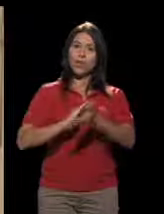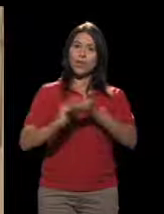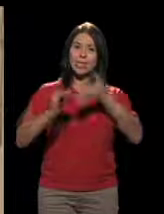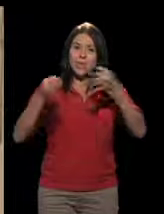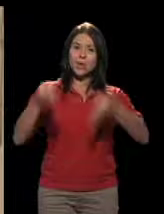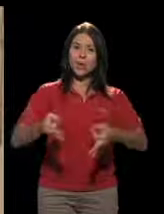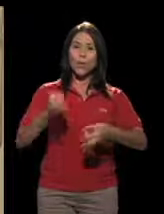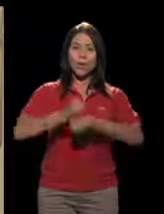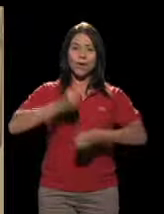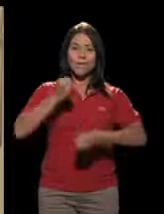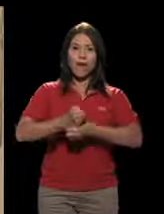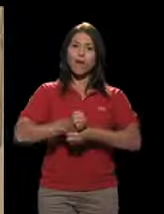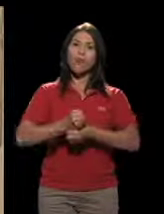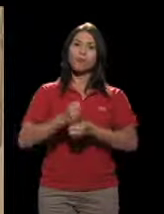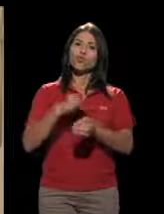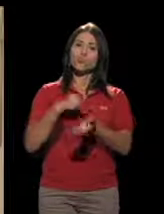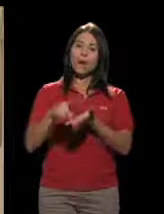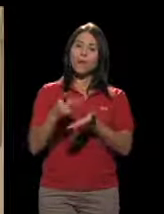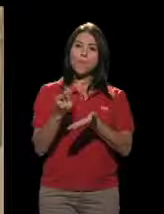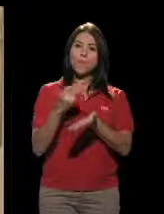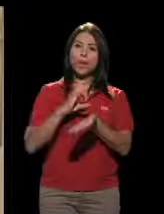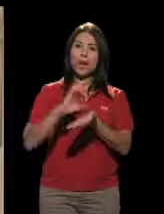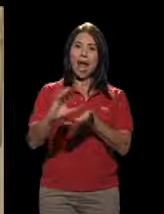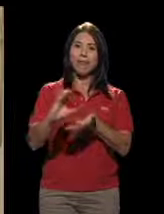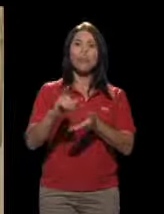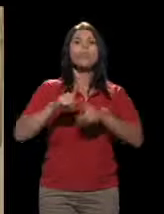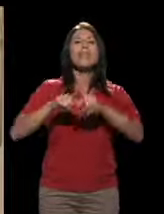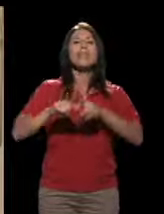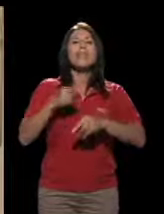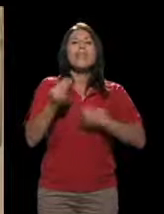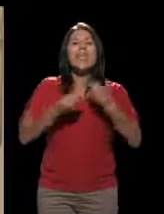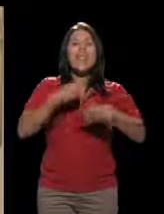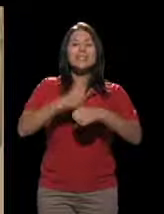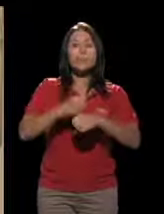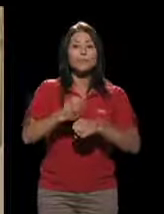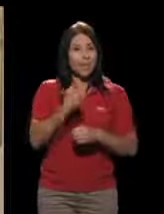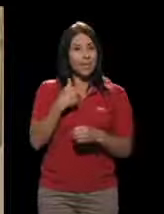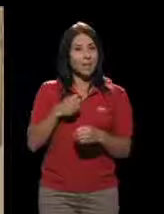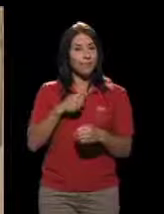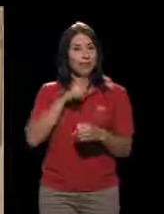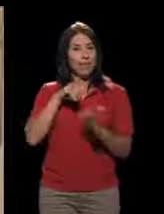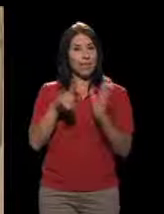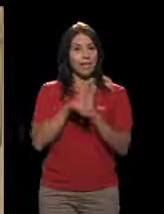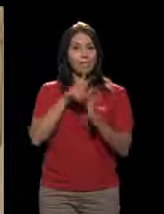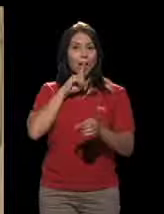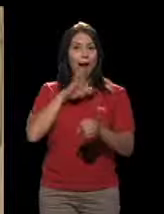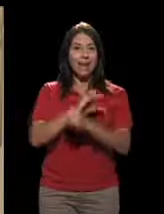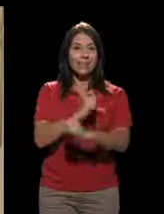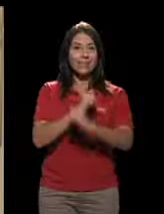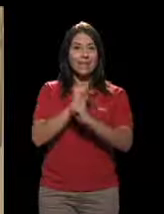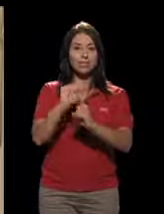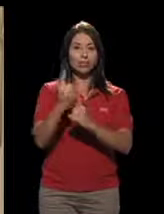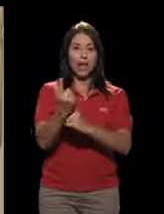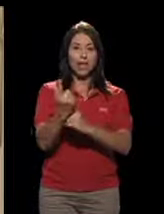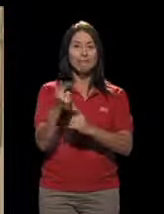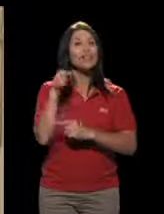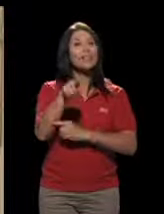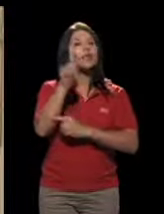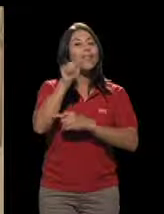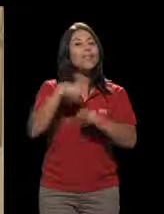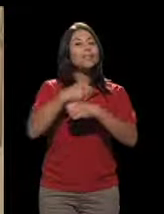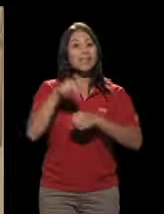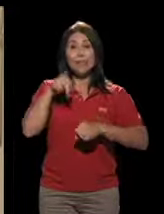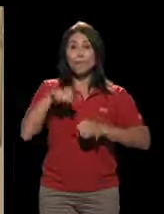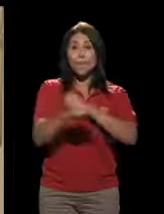digno, tenemos el derecho al trabajo remunerado según lo que hacemos, tenemos derecho a las garantías sociales. Entonces esto realmente se debe dar como en